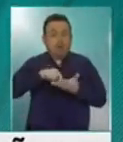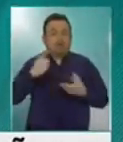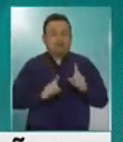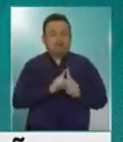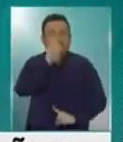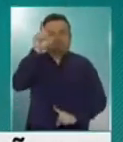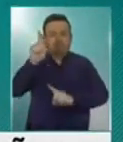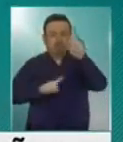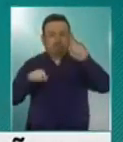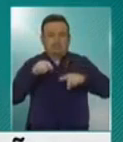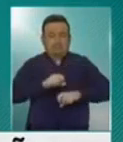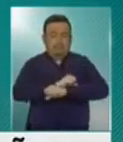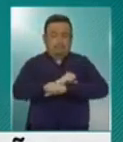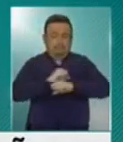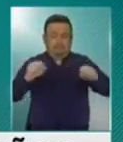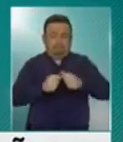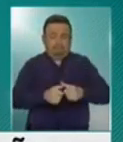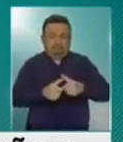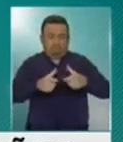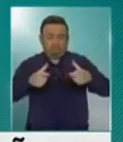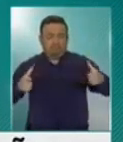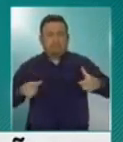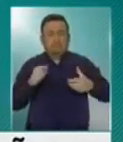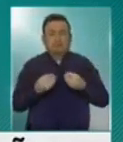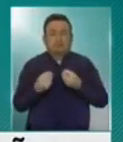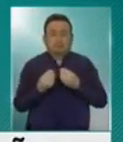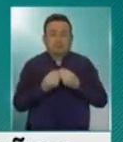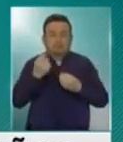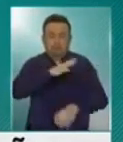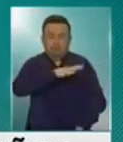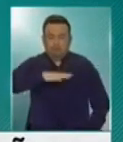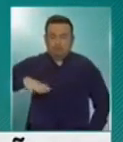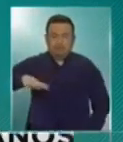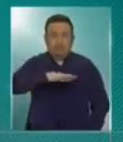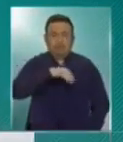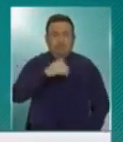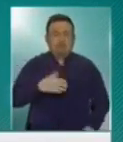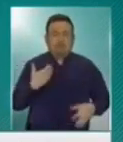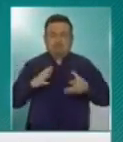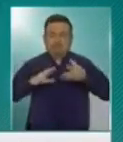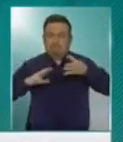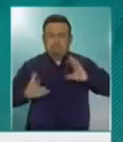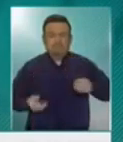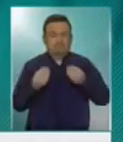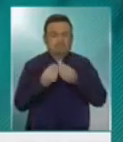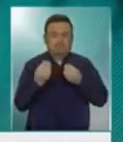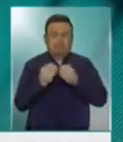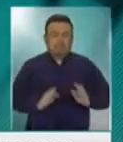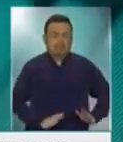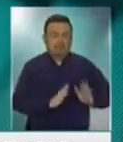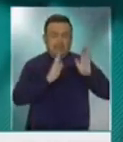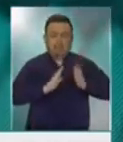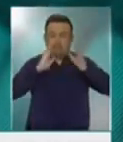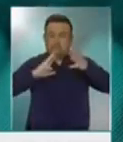ha provocado una gran onda expansiva que ha destruido todo lo que hay a su alrededor, decenas de edificios